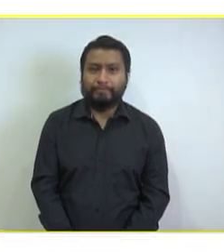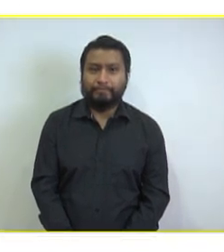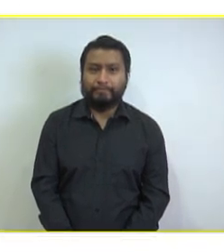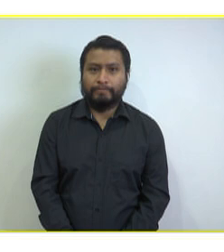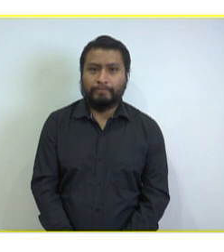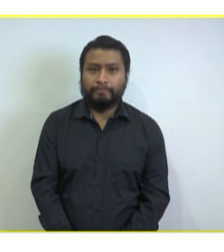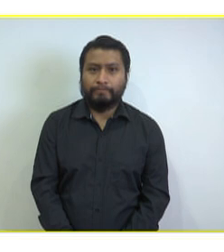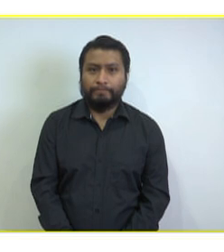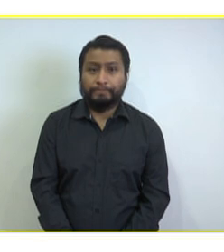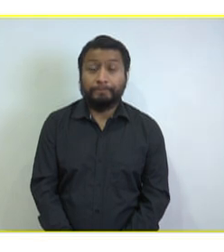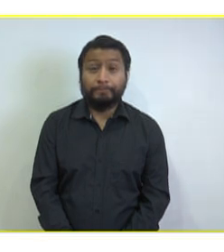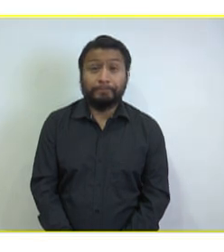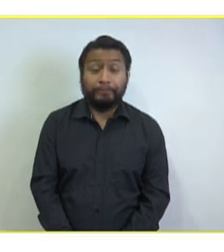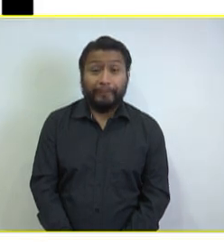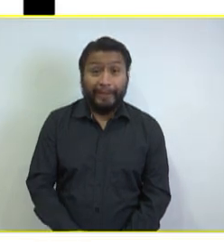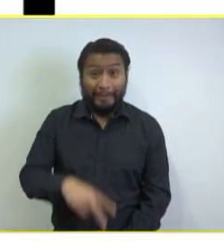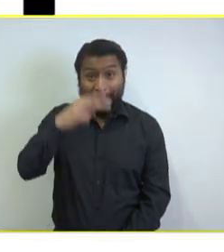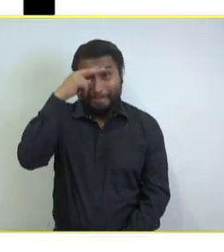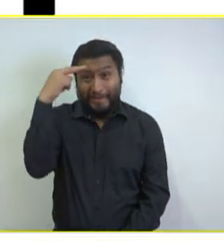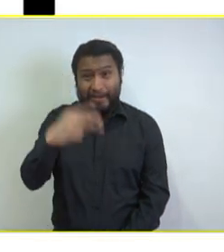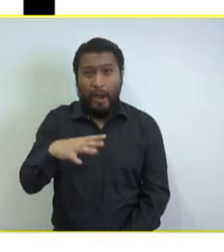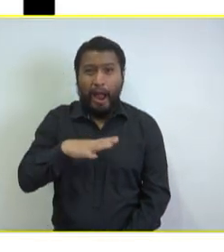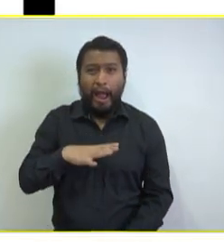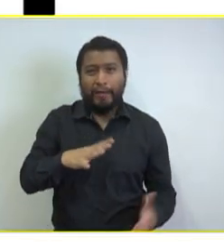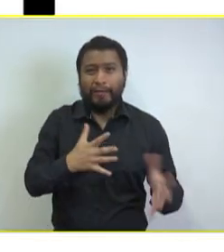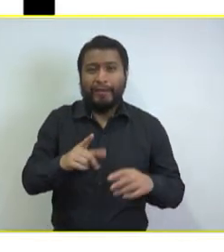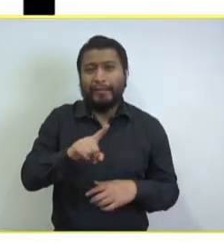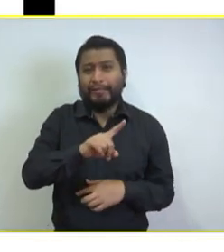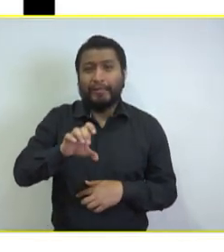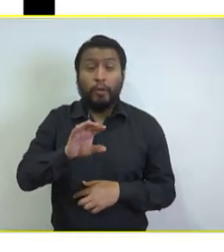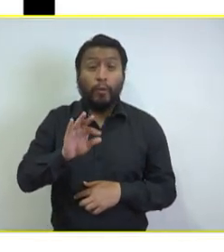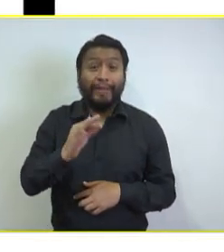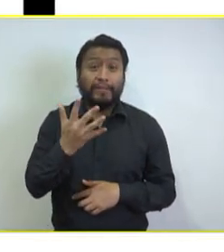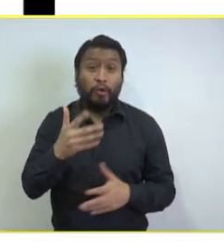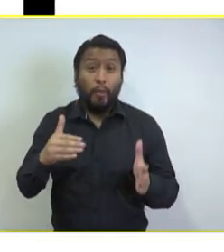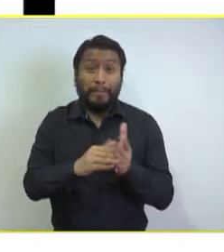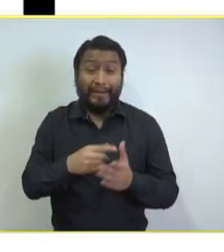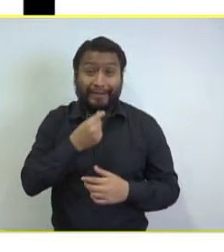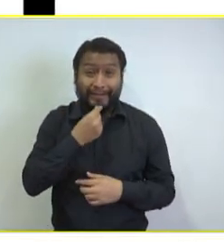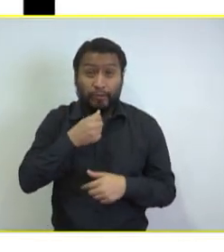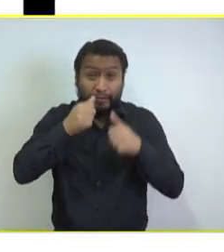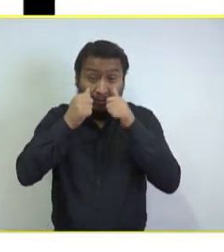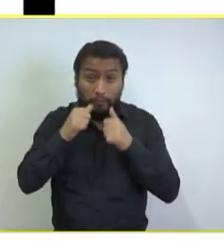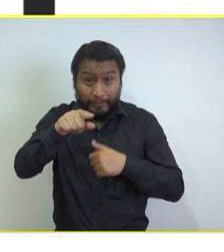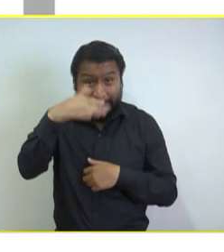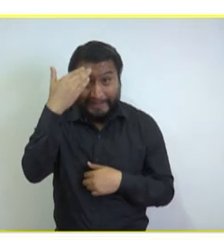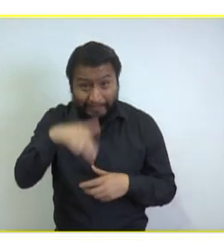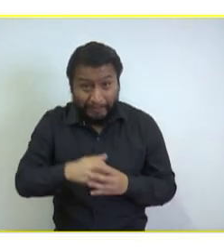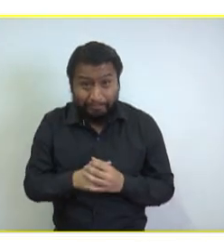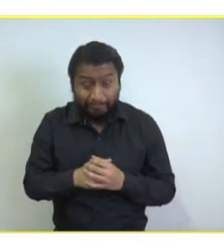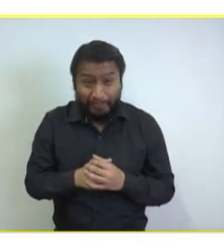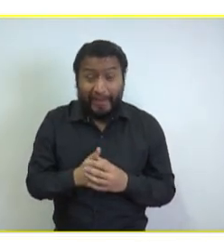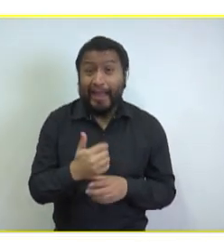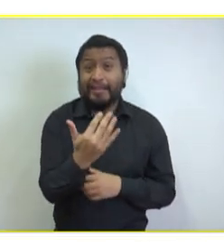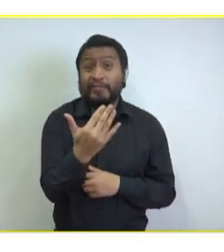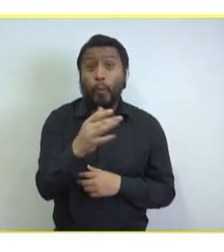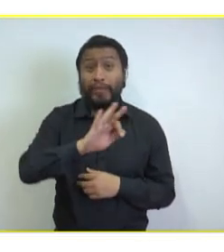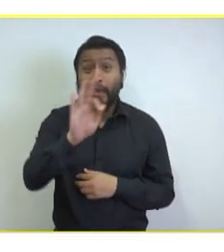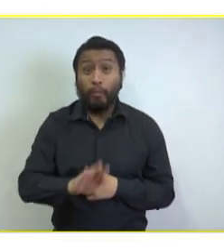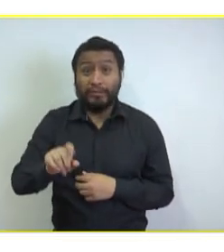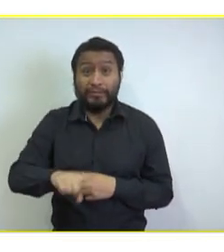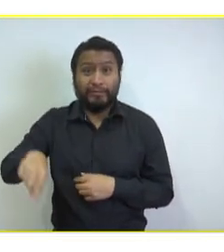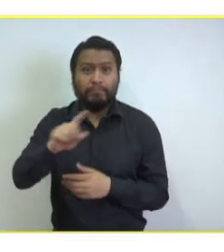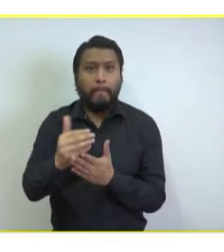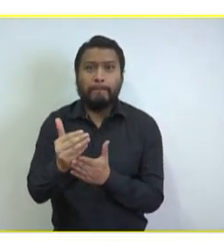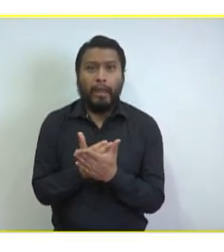¿Sabías que en México hay aproximadamente 145.000 niños ciegos, de los cuales menos del 50% recibe